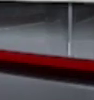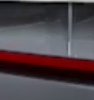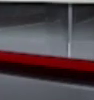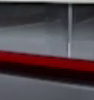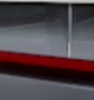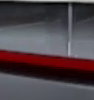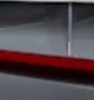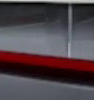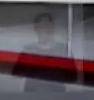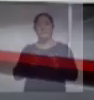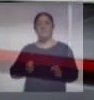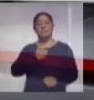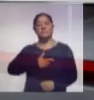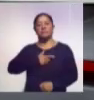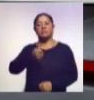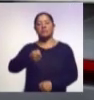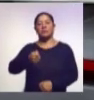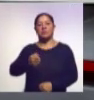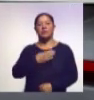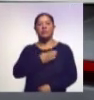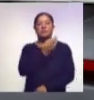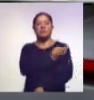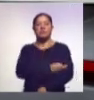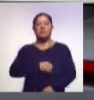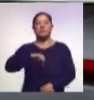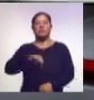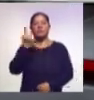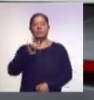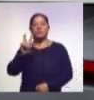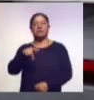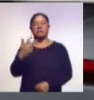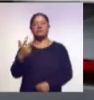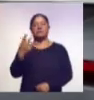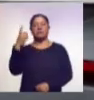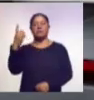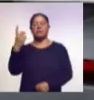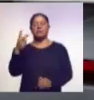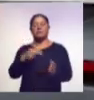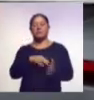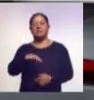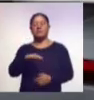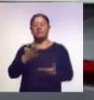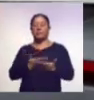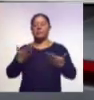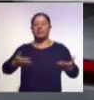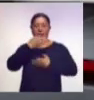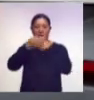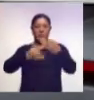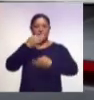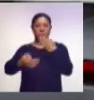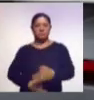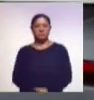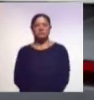Hola, ¿qué tal? ¿Cómo está? Qué gusto saludarle. Muy buenas tardes. Es viernes 13 de diciembre del 2019 y estas son